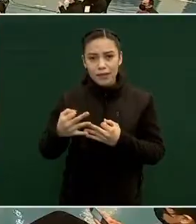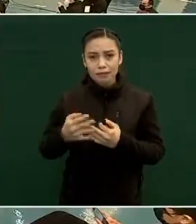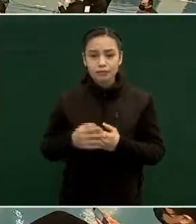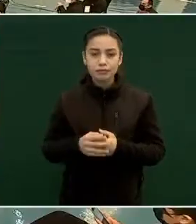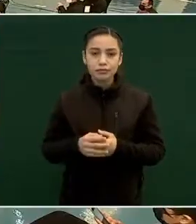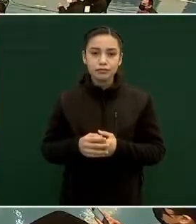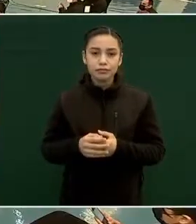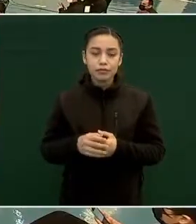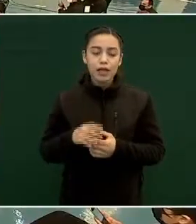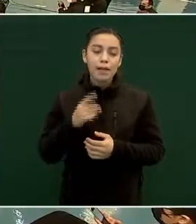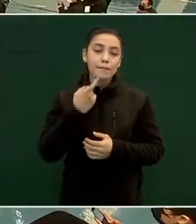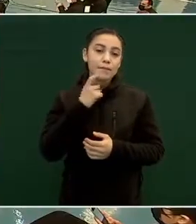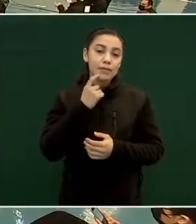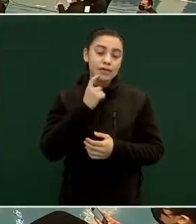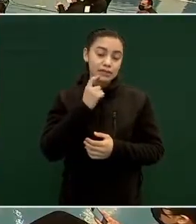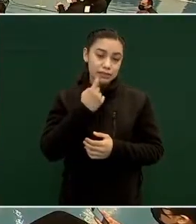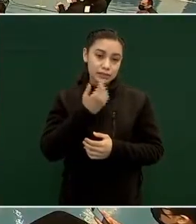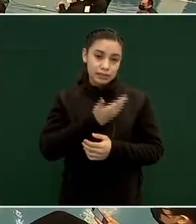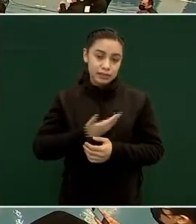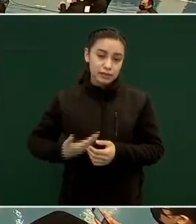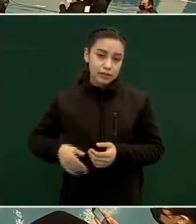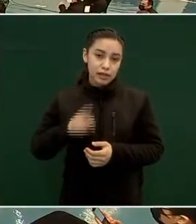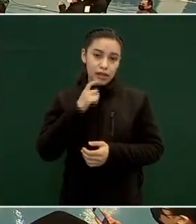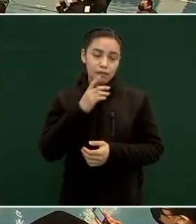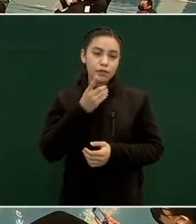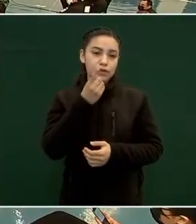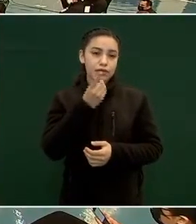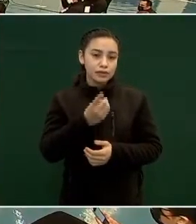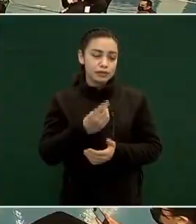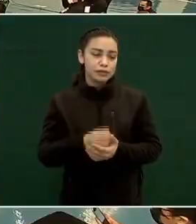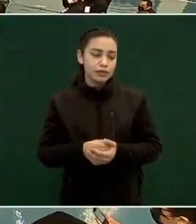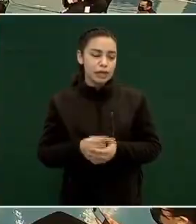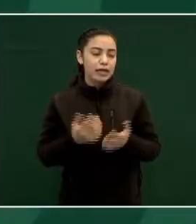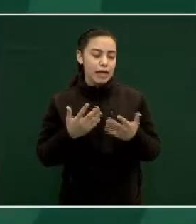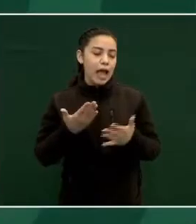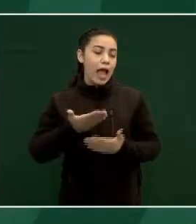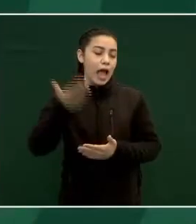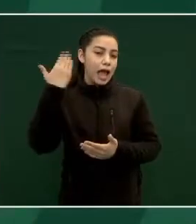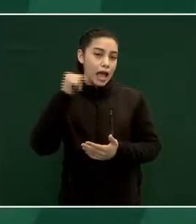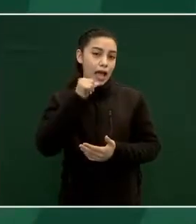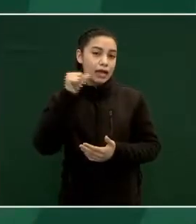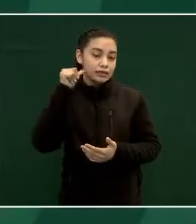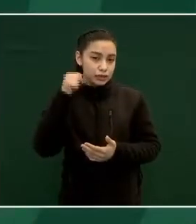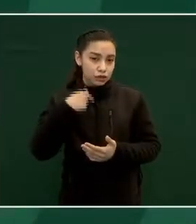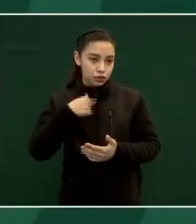expliqué ayer, pero bueno, lo repito, no es una ruptura,